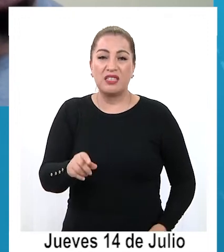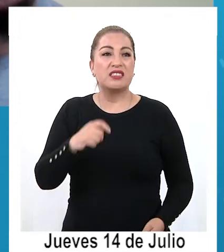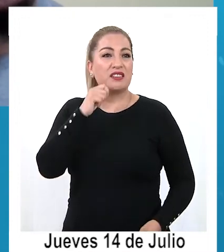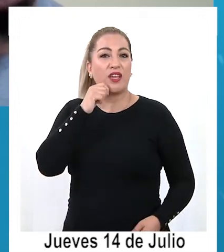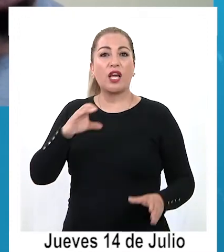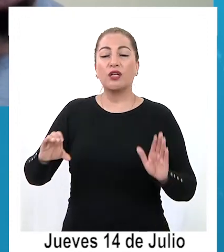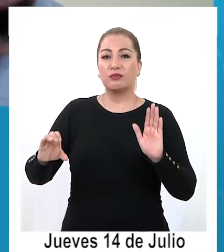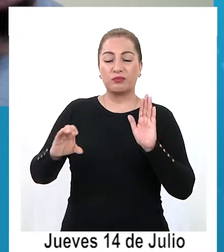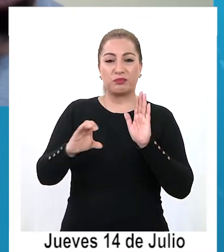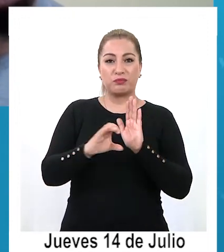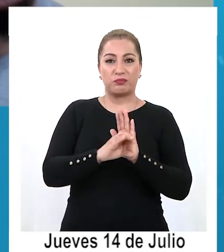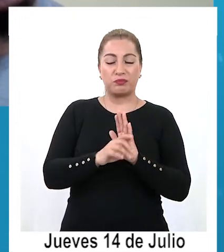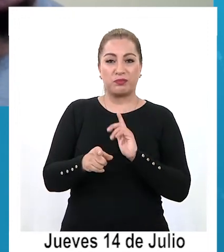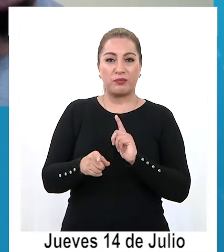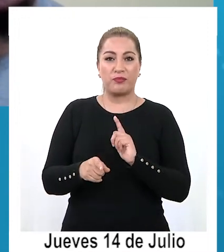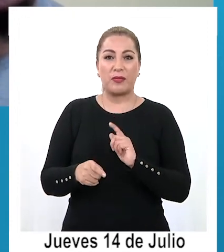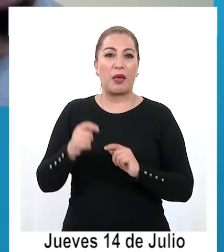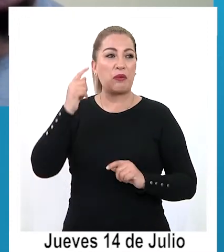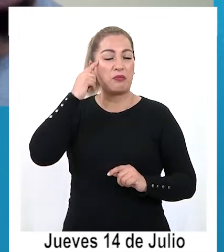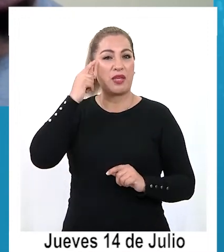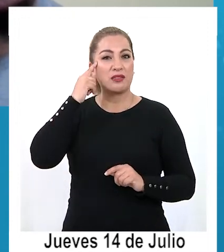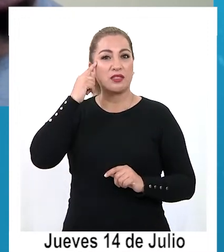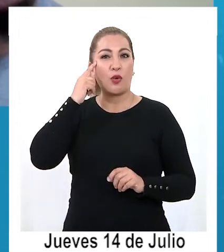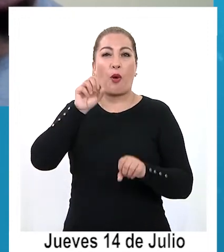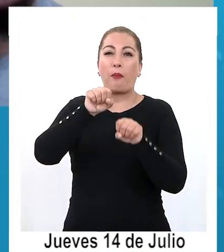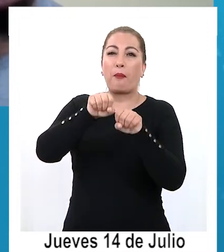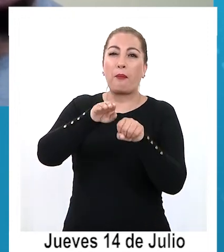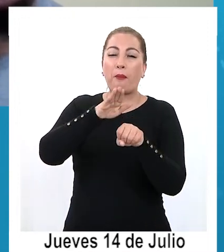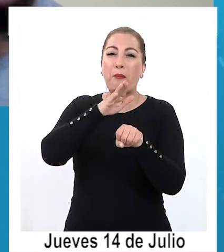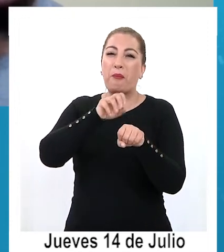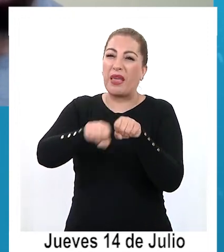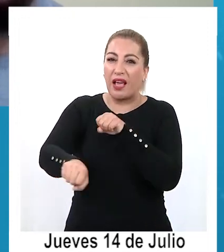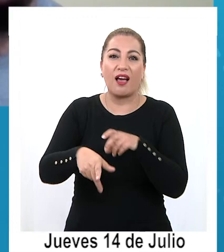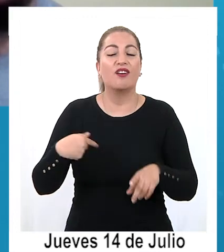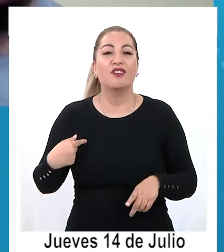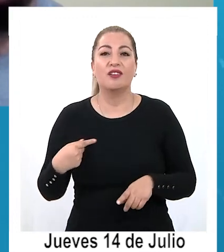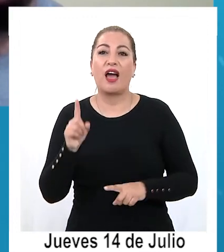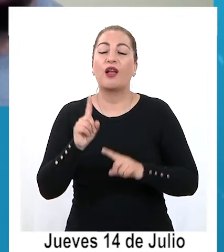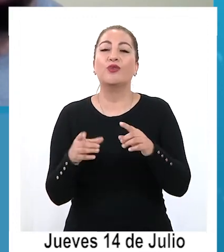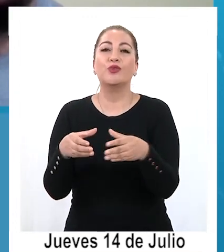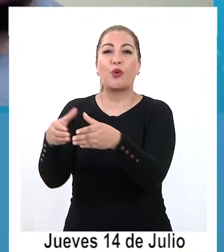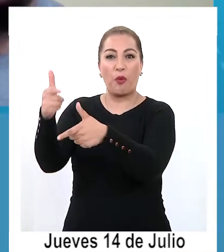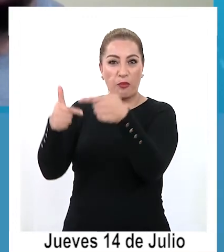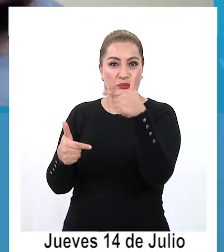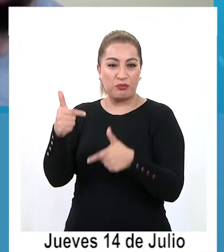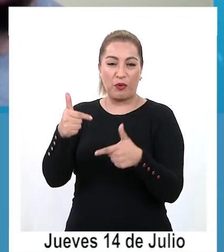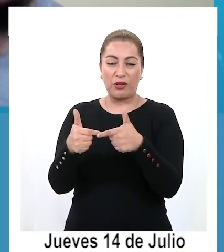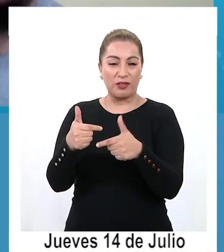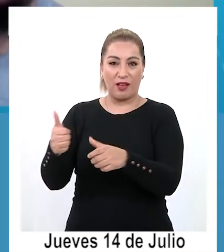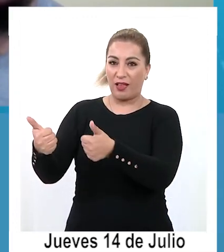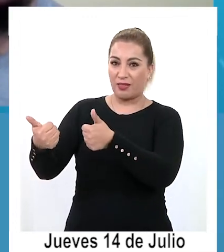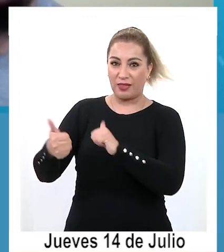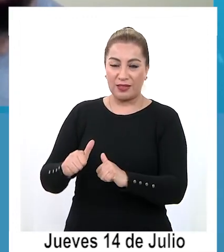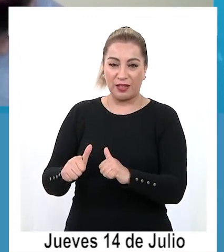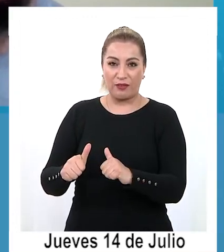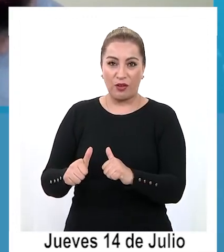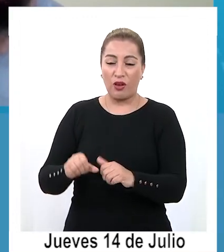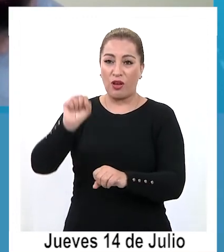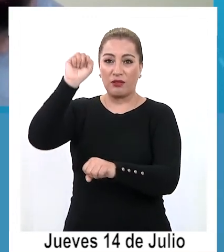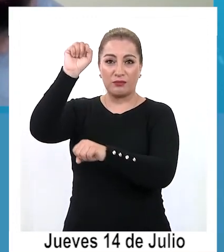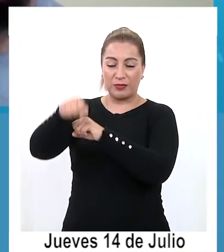de revanchismo y que no sea vista como un revanchismo de algunos sectores, creo que es el desafío principal del comando del